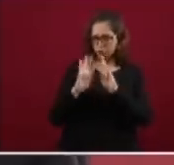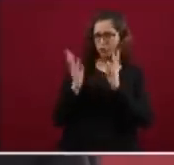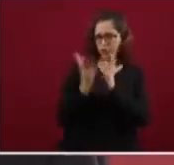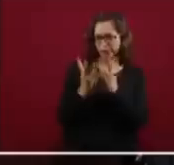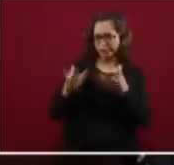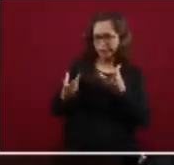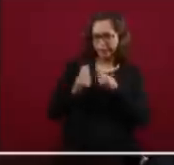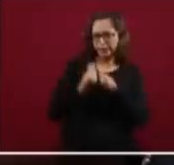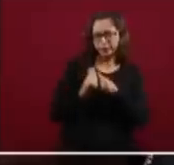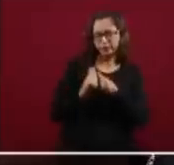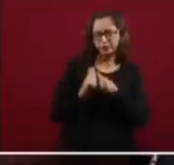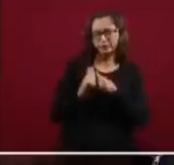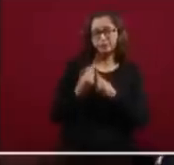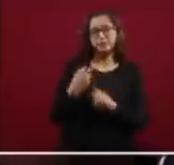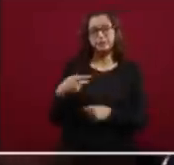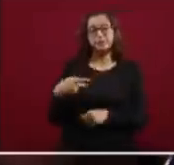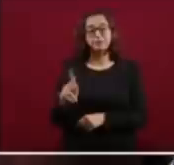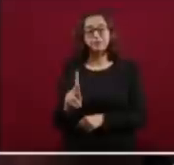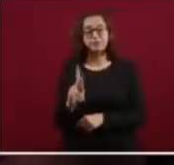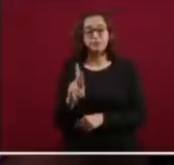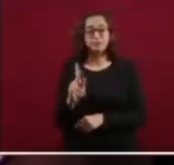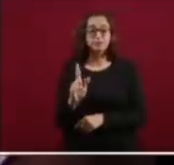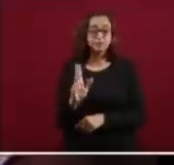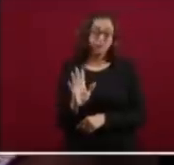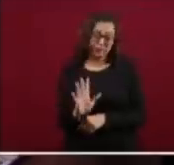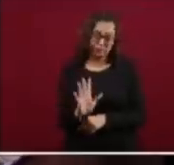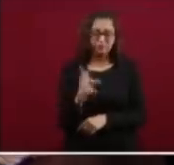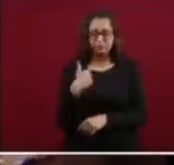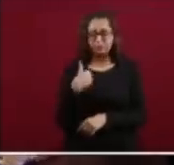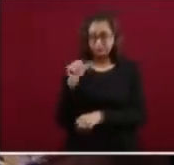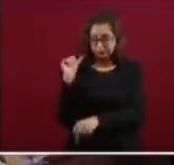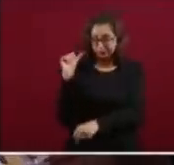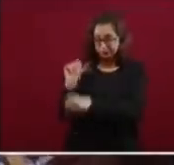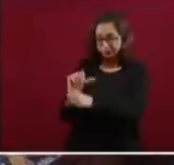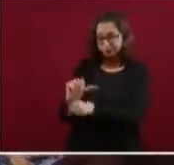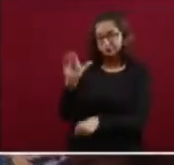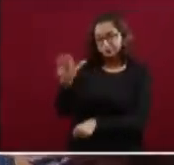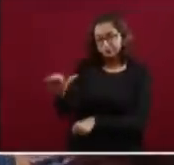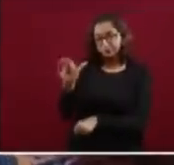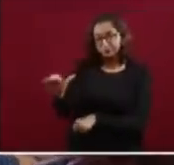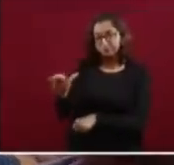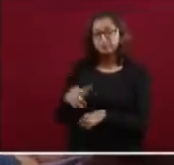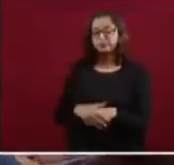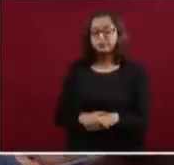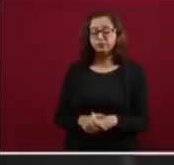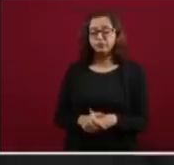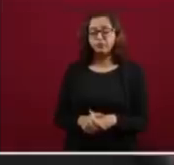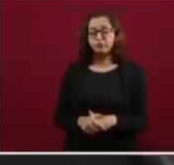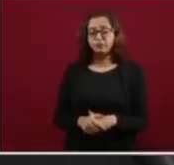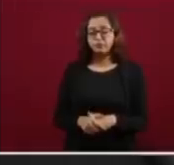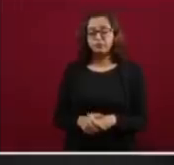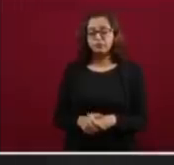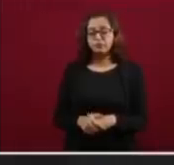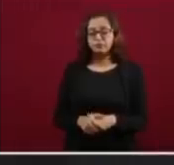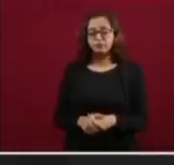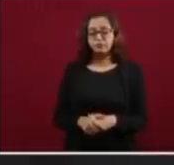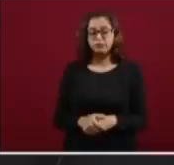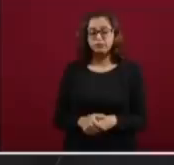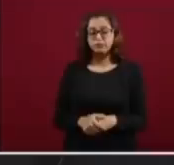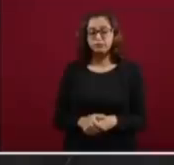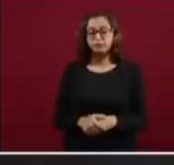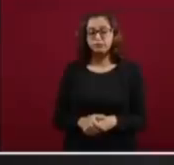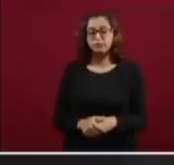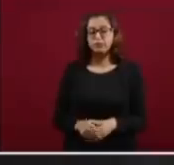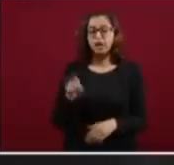pero la busqué para decirte porque venía del